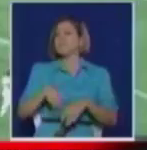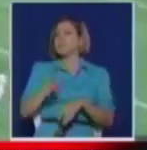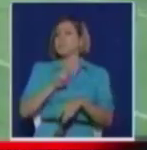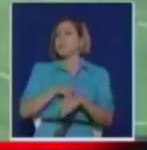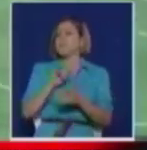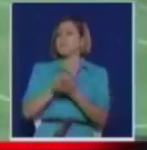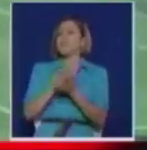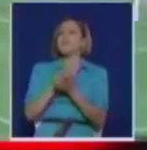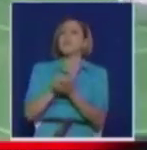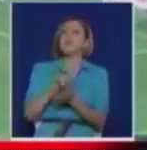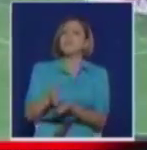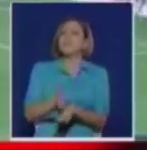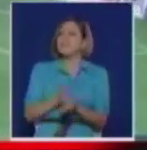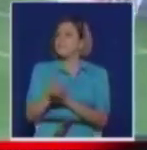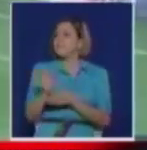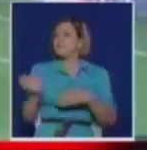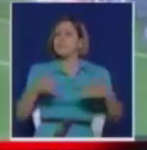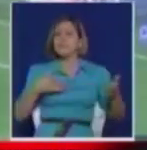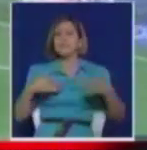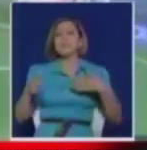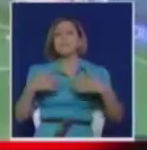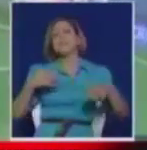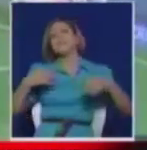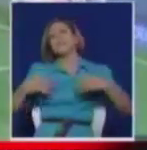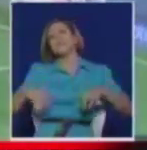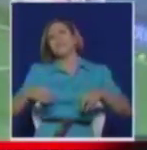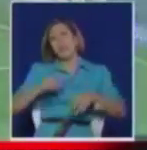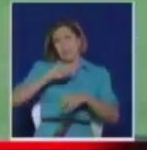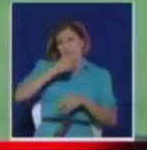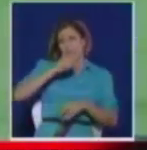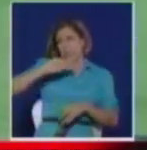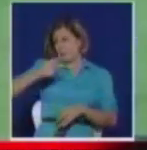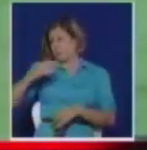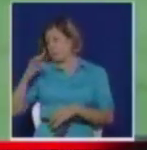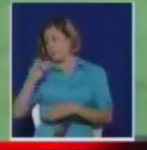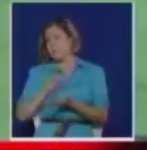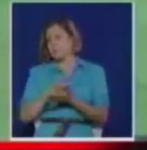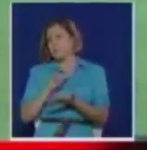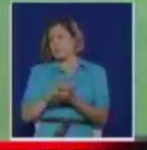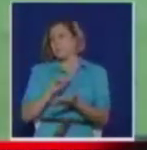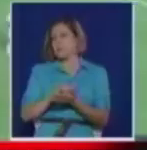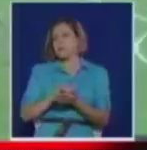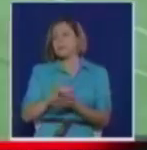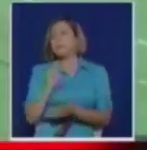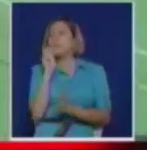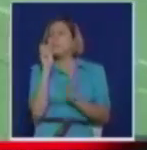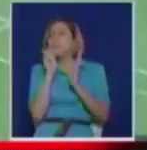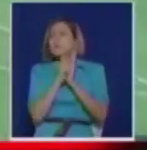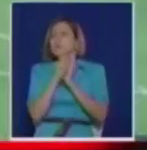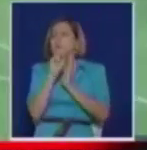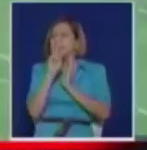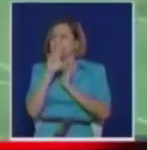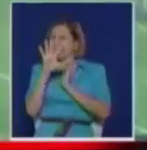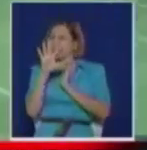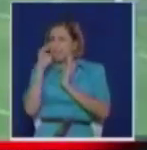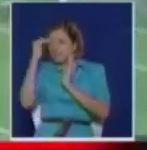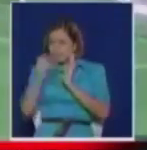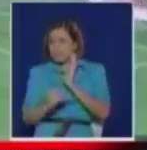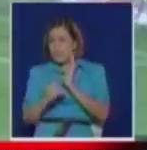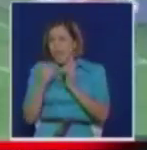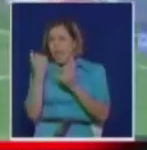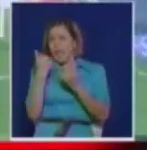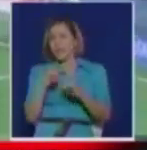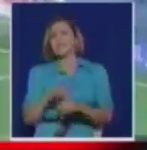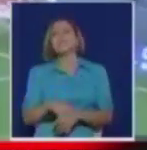con relación a lo escaso futbolísticamente de la primera etapa. Sin embargo, sobre el minuto 25, este golazo de John Stewart García le